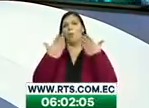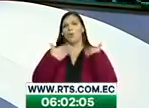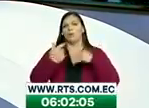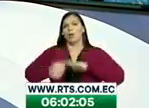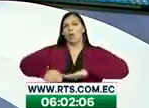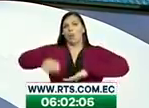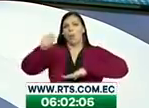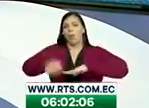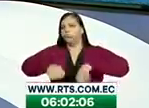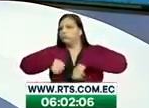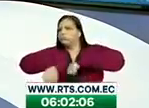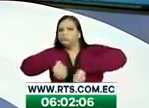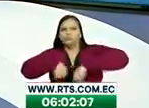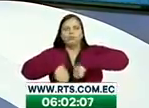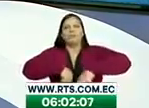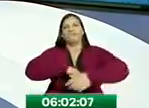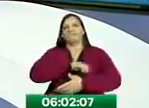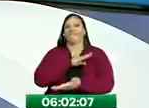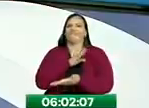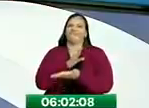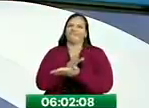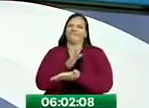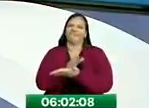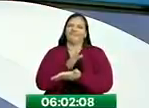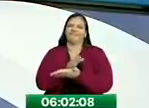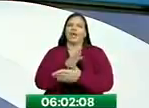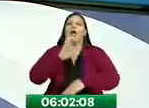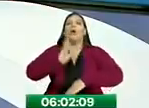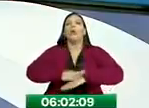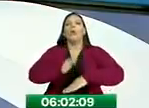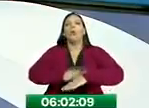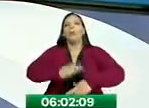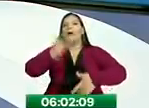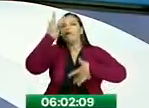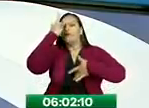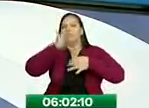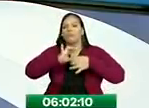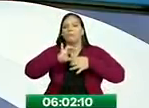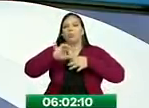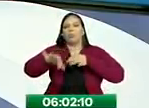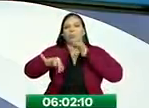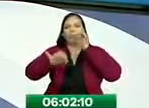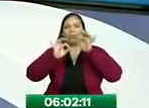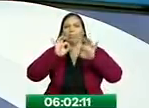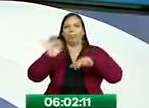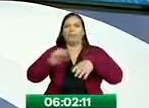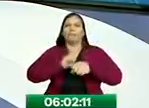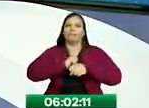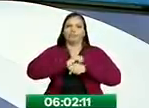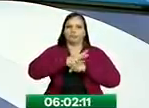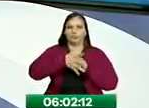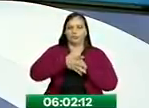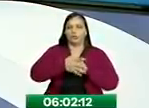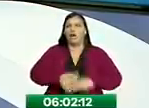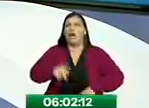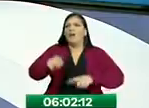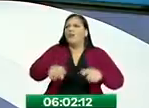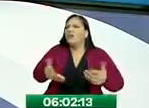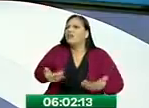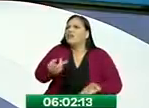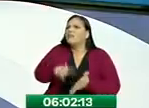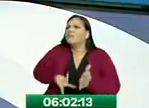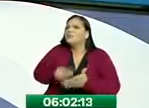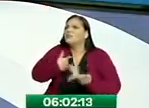medida de prevención por la emergencia del COVID-19. Esto generó molestias a usuarios que tenían programados compromisos